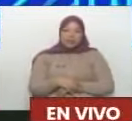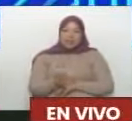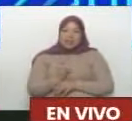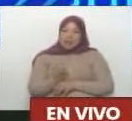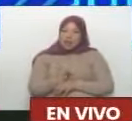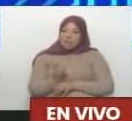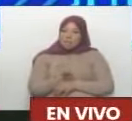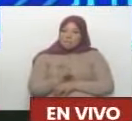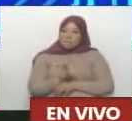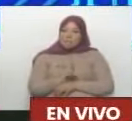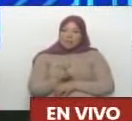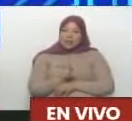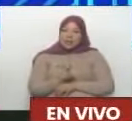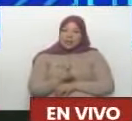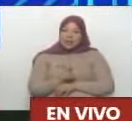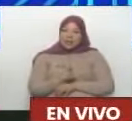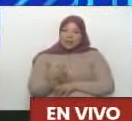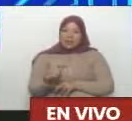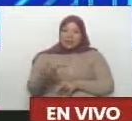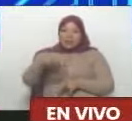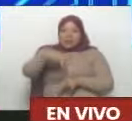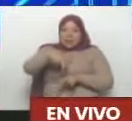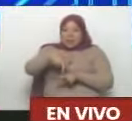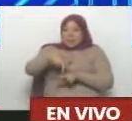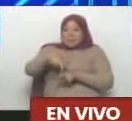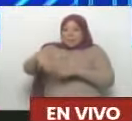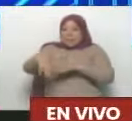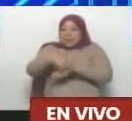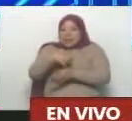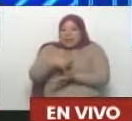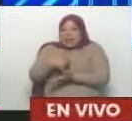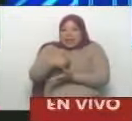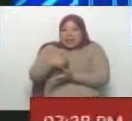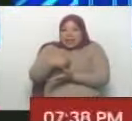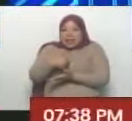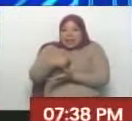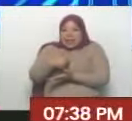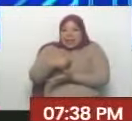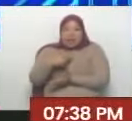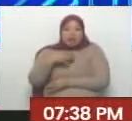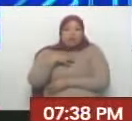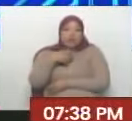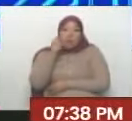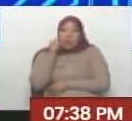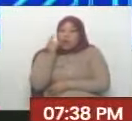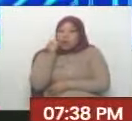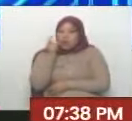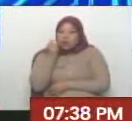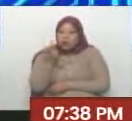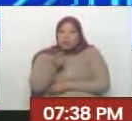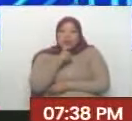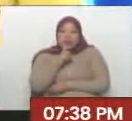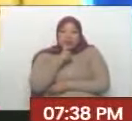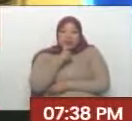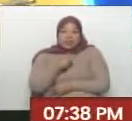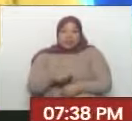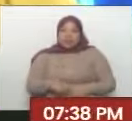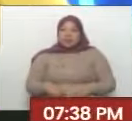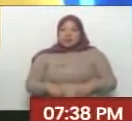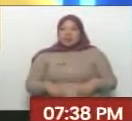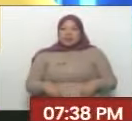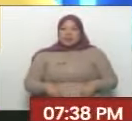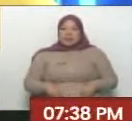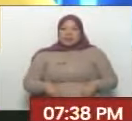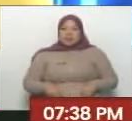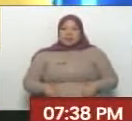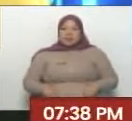hablar rápido porque por primera vez también me pongo unos zapatos, presidente, de tacones. Bueno, decía yo que la vicepresidenta